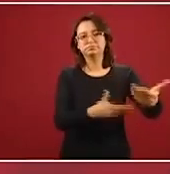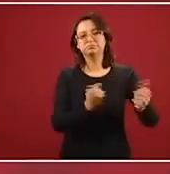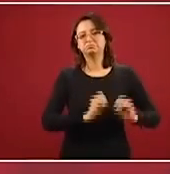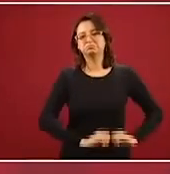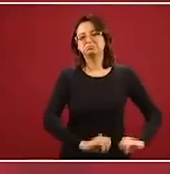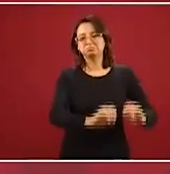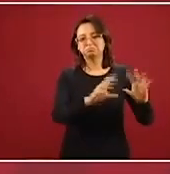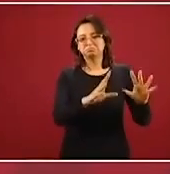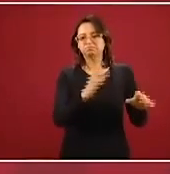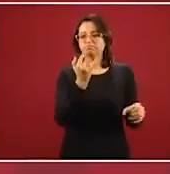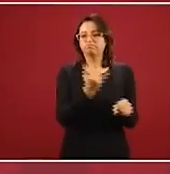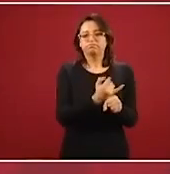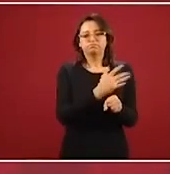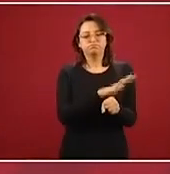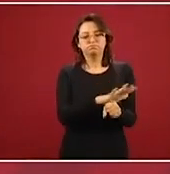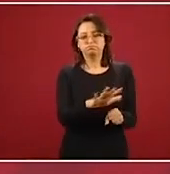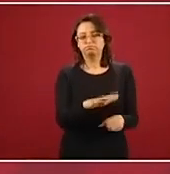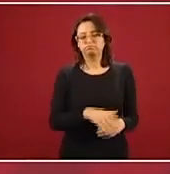dejarlo. También